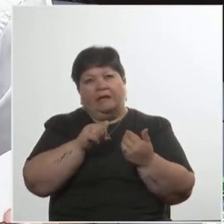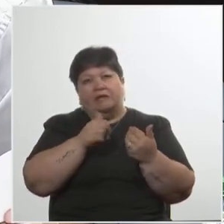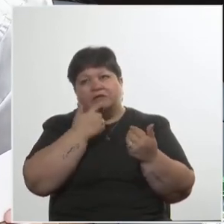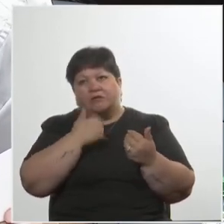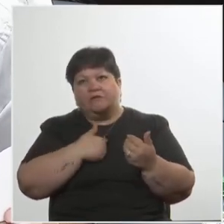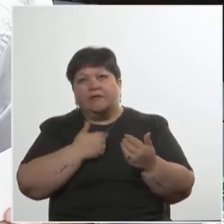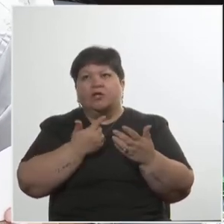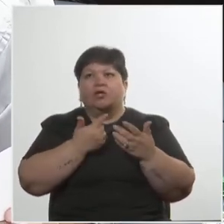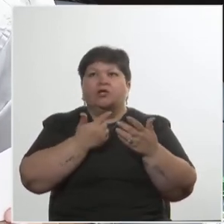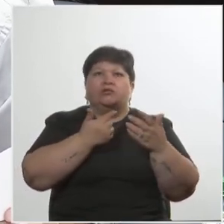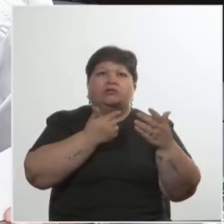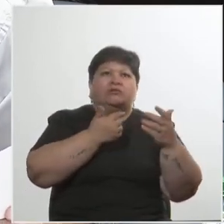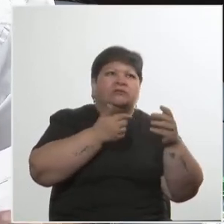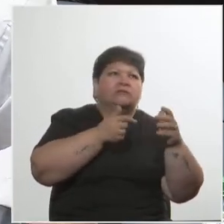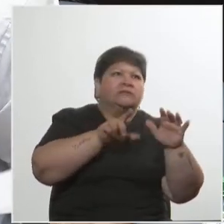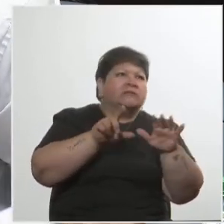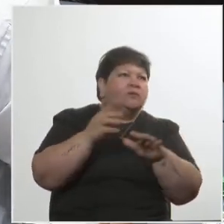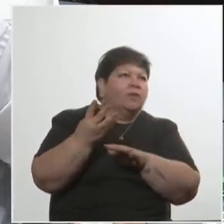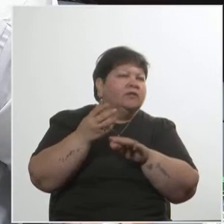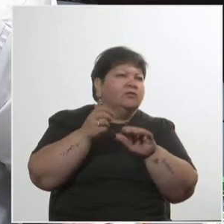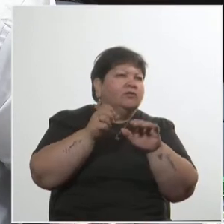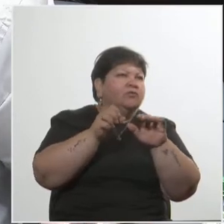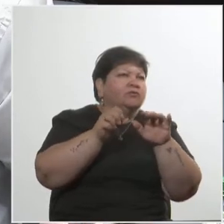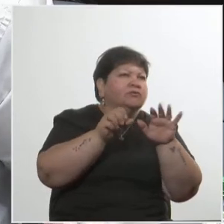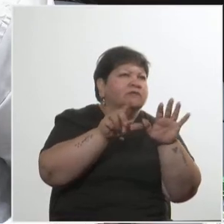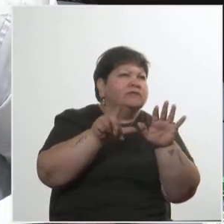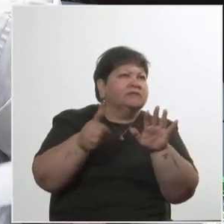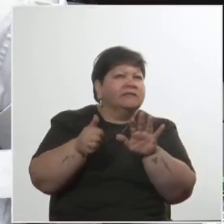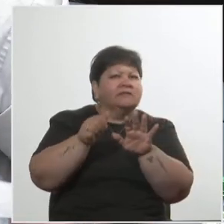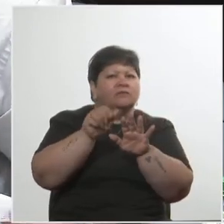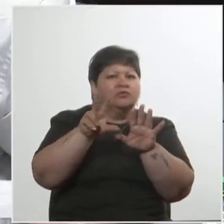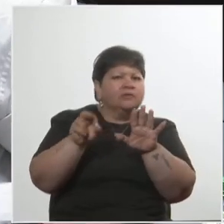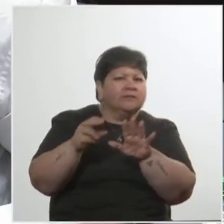76 personas 80 personas